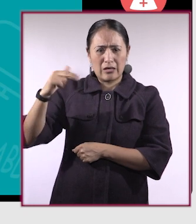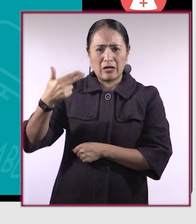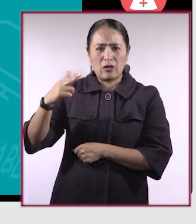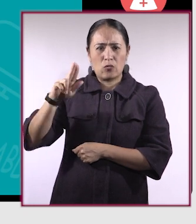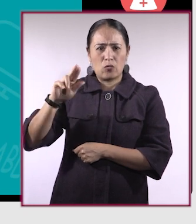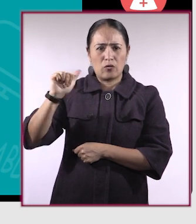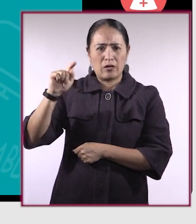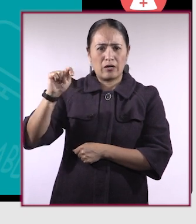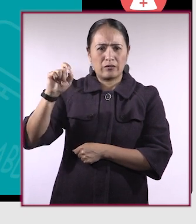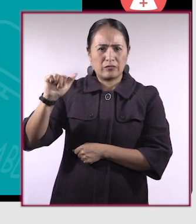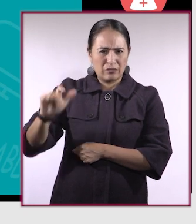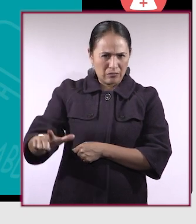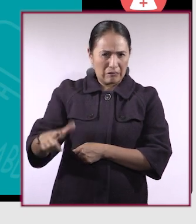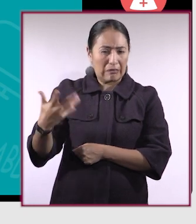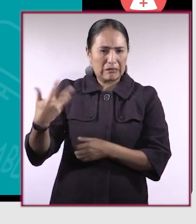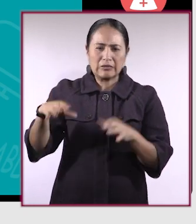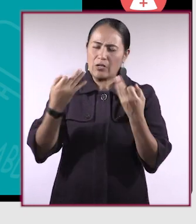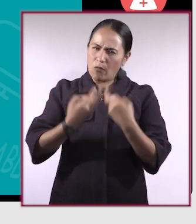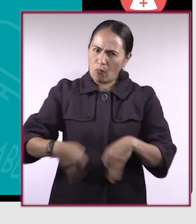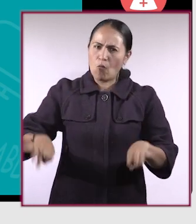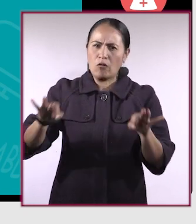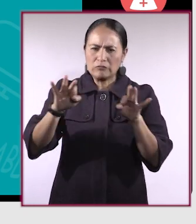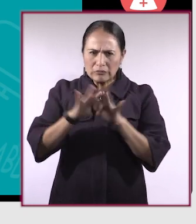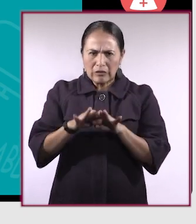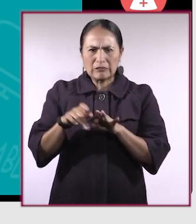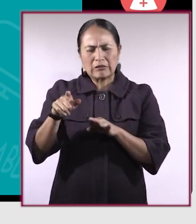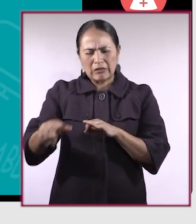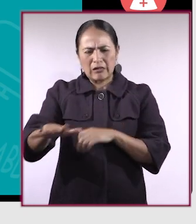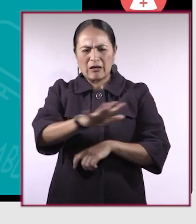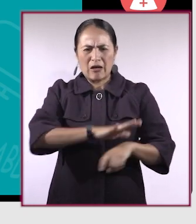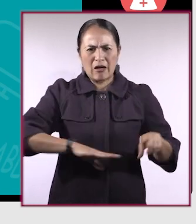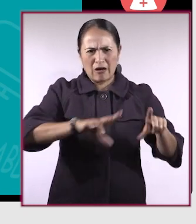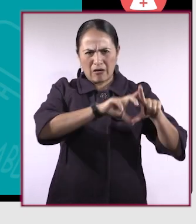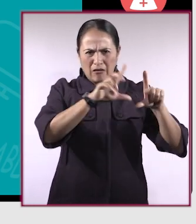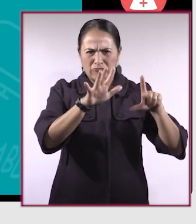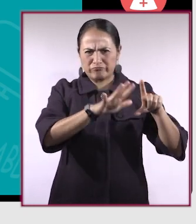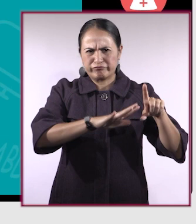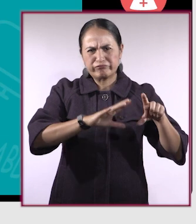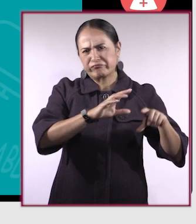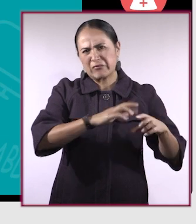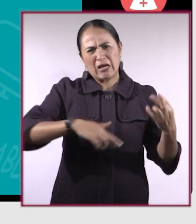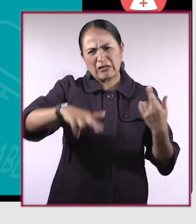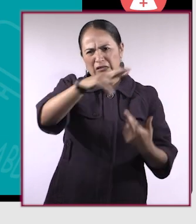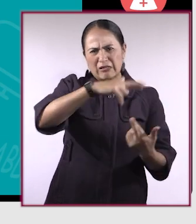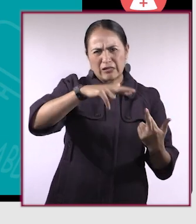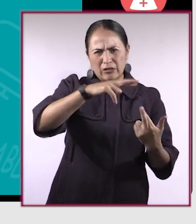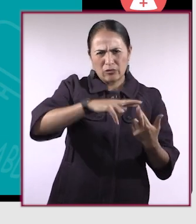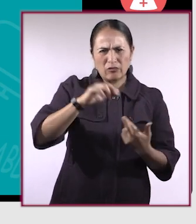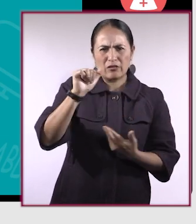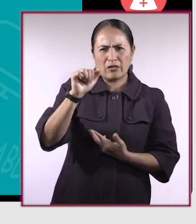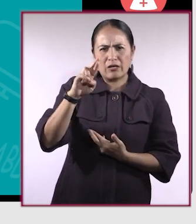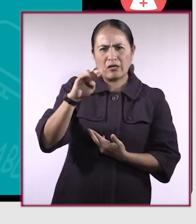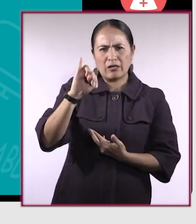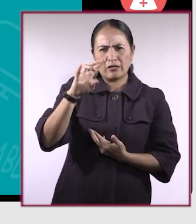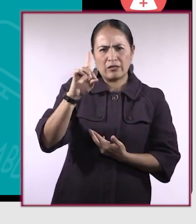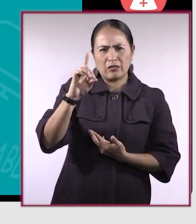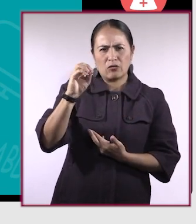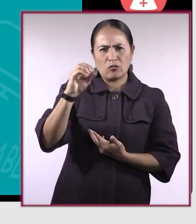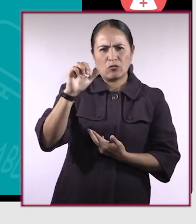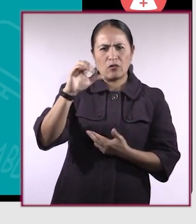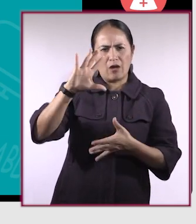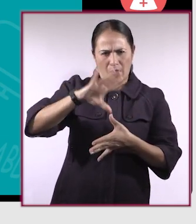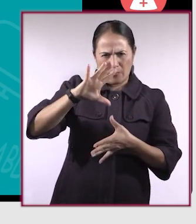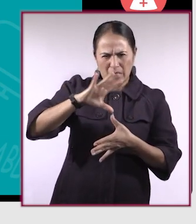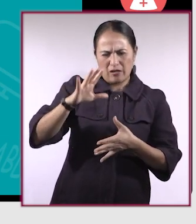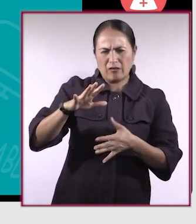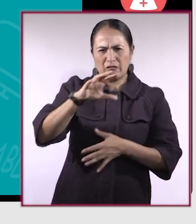en todo este territorio que hoy conocemos como Mesoamérica, incluso a Iberoamérica o